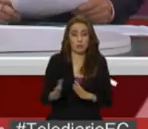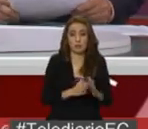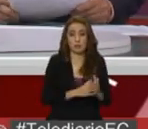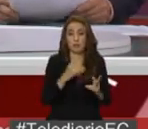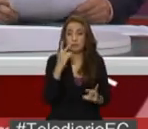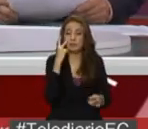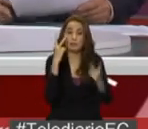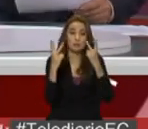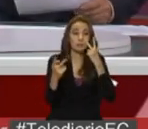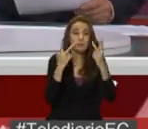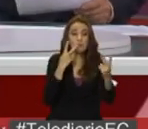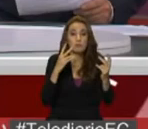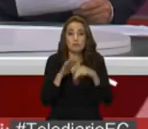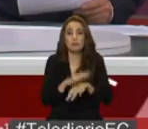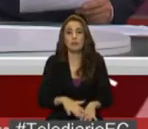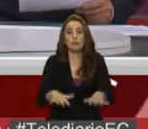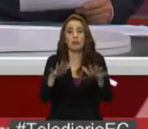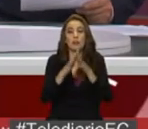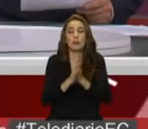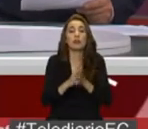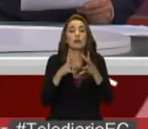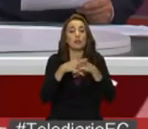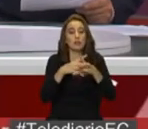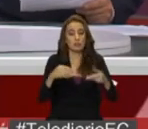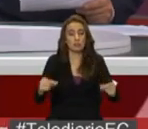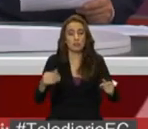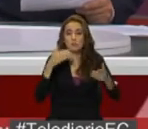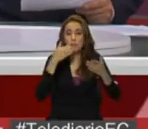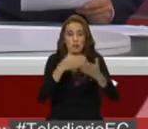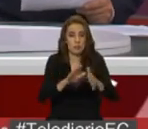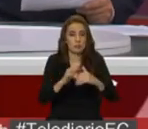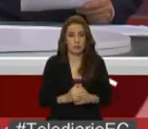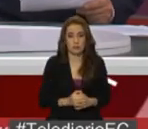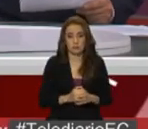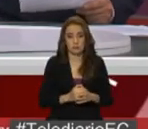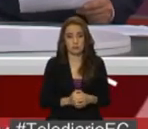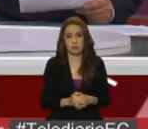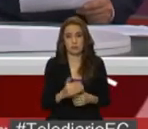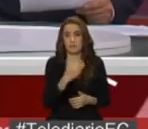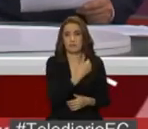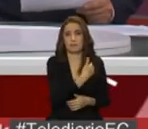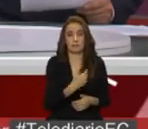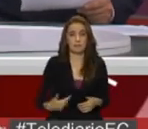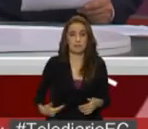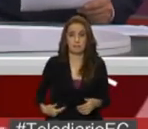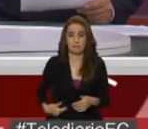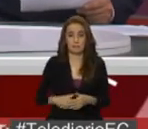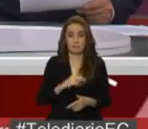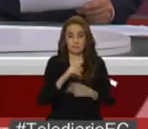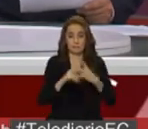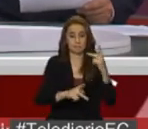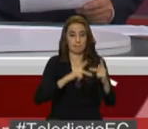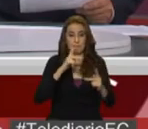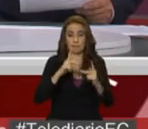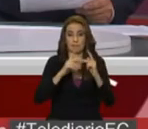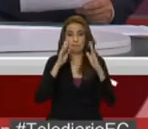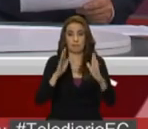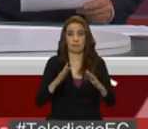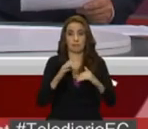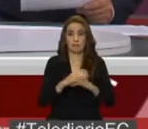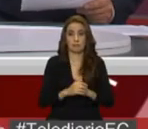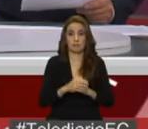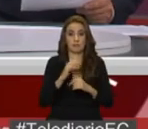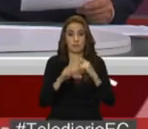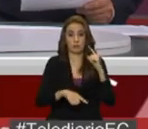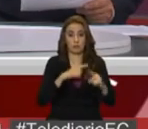en la página web la resolución, por ejemplo, del presidente de la Corte en el caso del prefecto Morales. No está